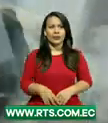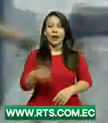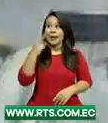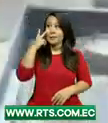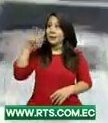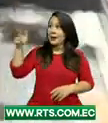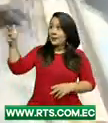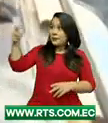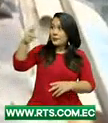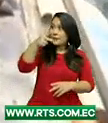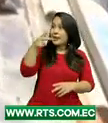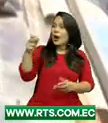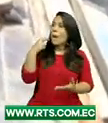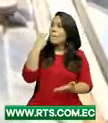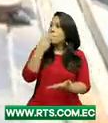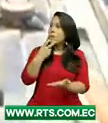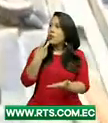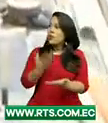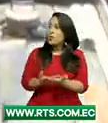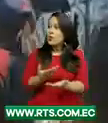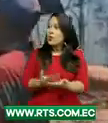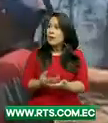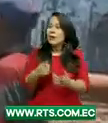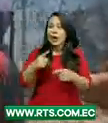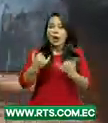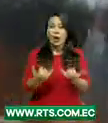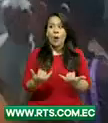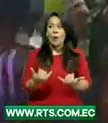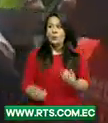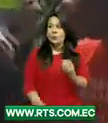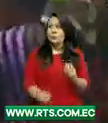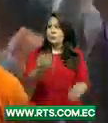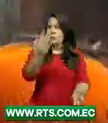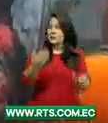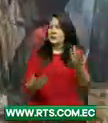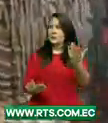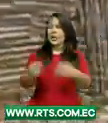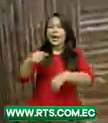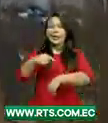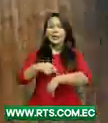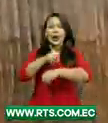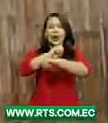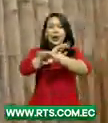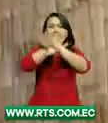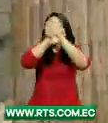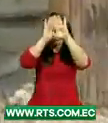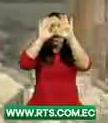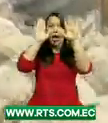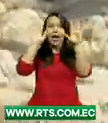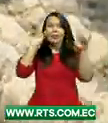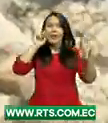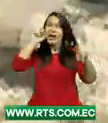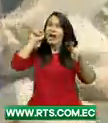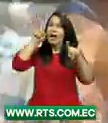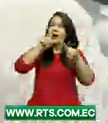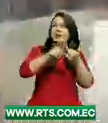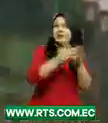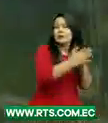Este video evidencia la magnitud del incendio, el cual se produjo en horas de la mañana y se extendió hasta entrada la tarde.